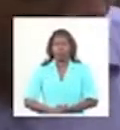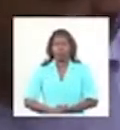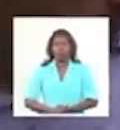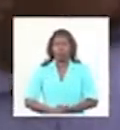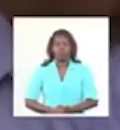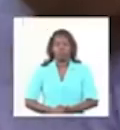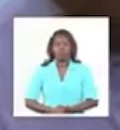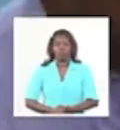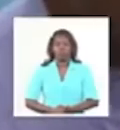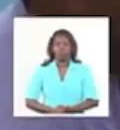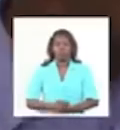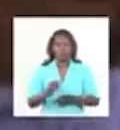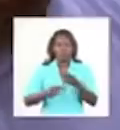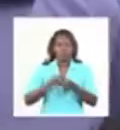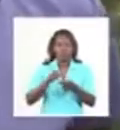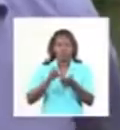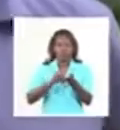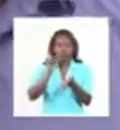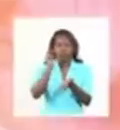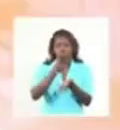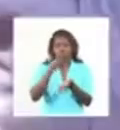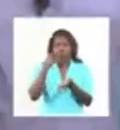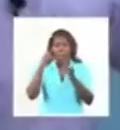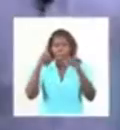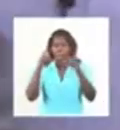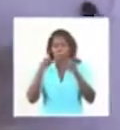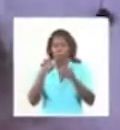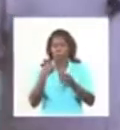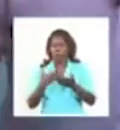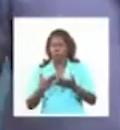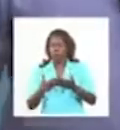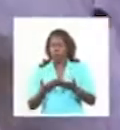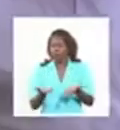Está bien. Vamos a hacerlo entonces. Y le mandas la foto. Vamos a ver.